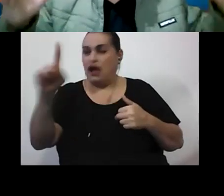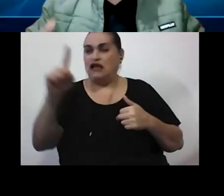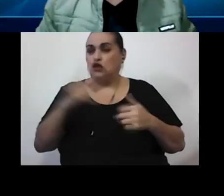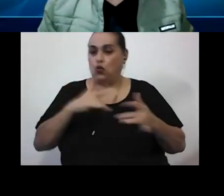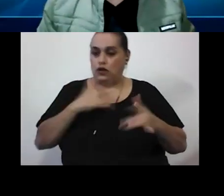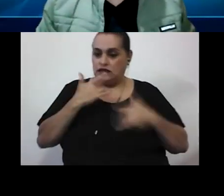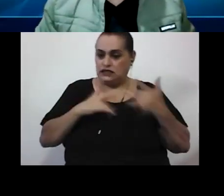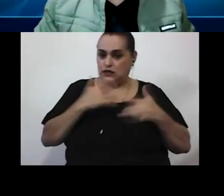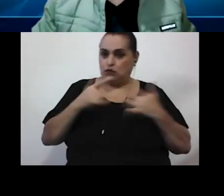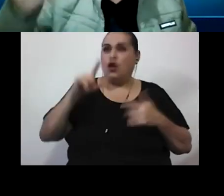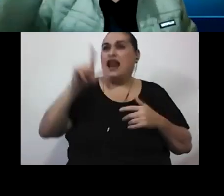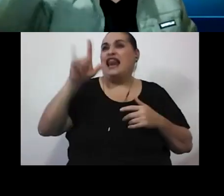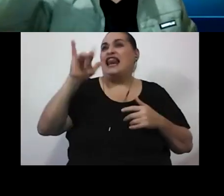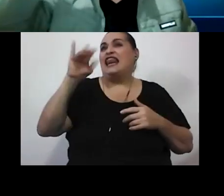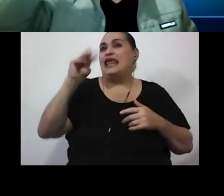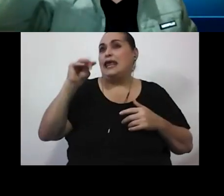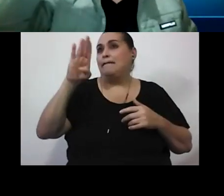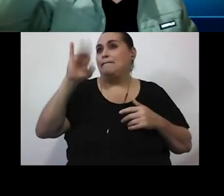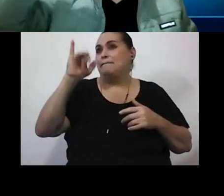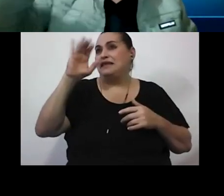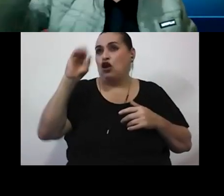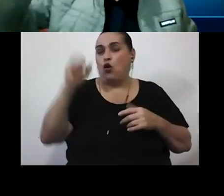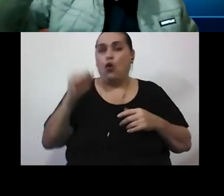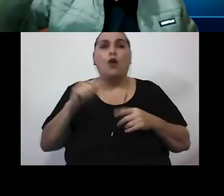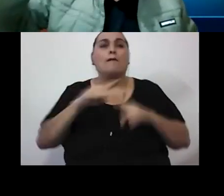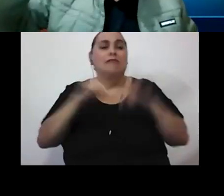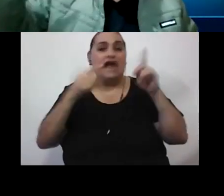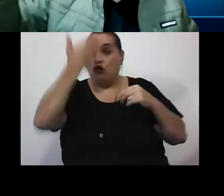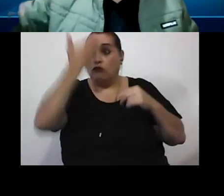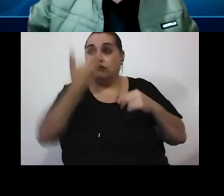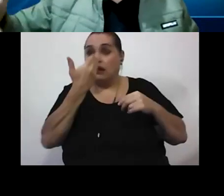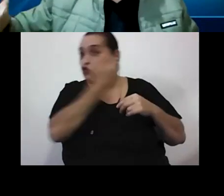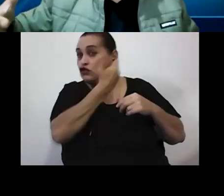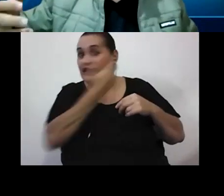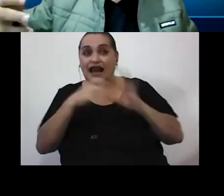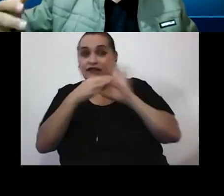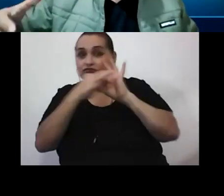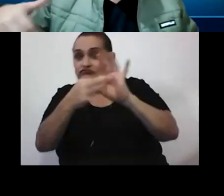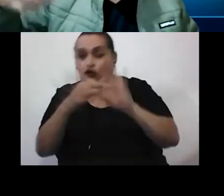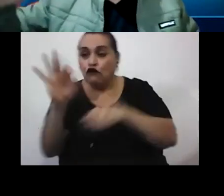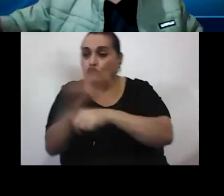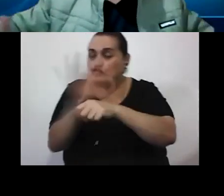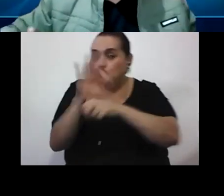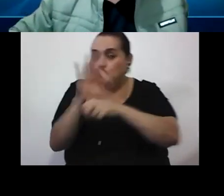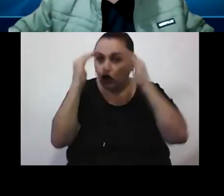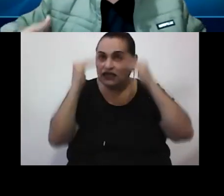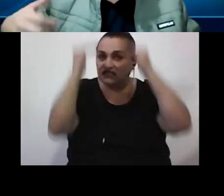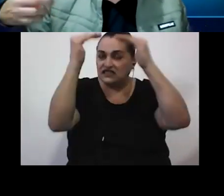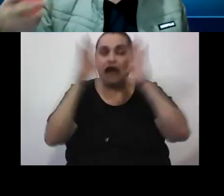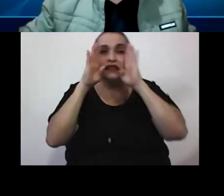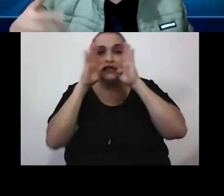límbico, emocional está bien desarrollado, pero el prefrontal, que es el que tiene que ver con funciones ejecutivas como la atención,